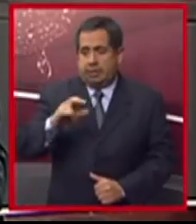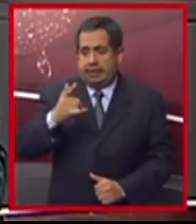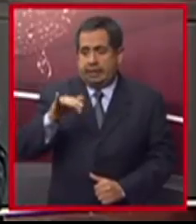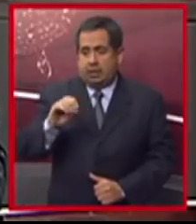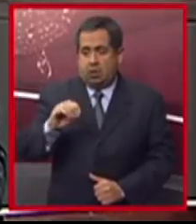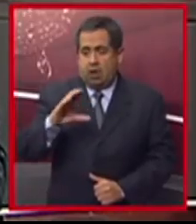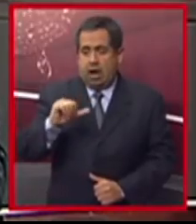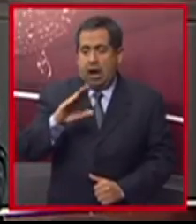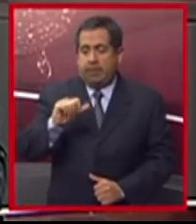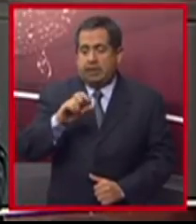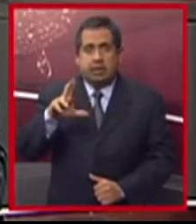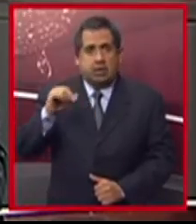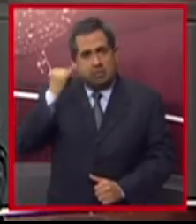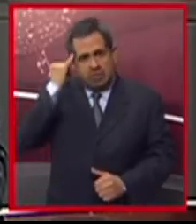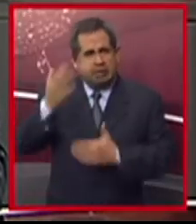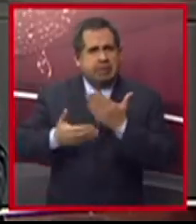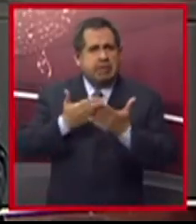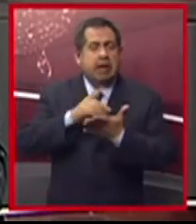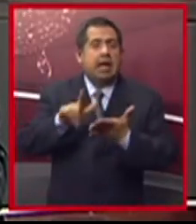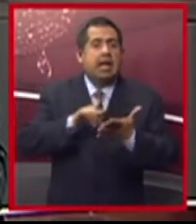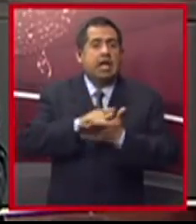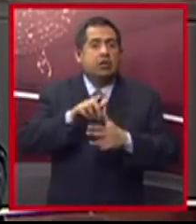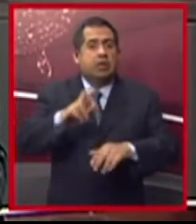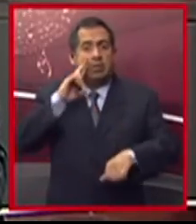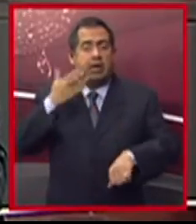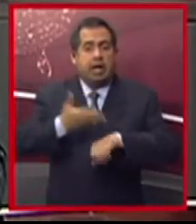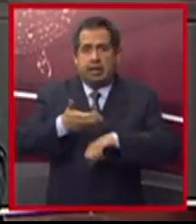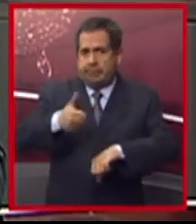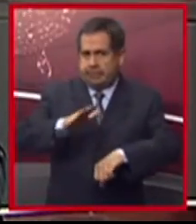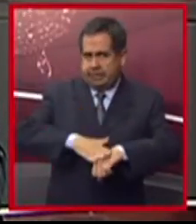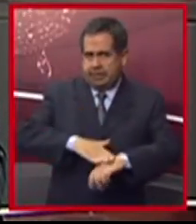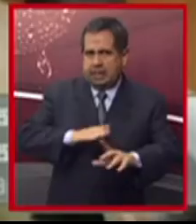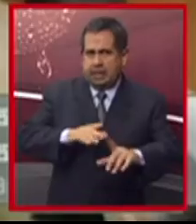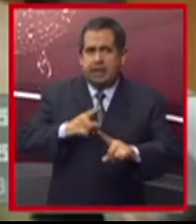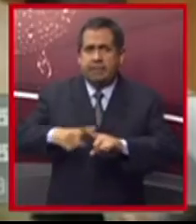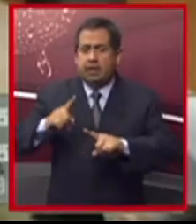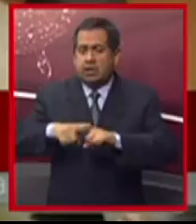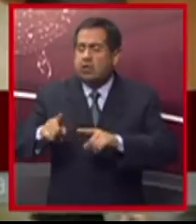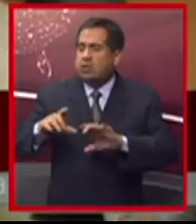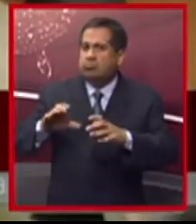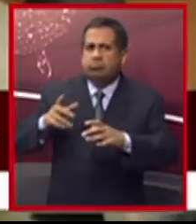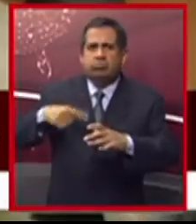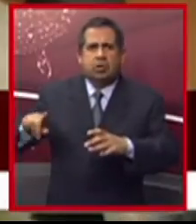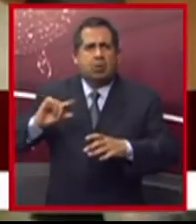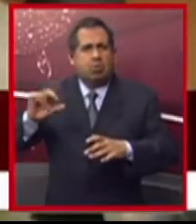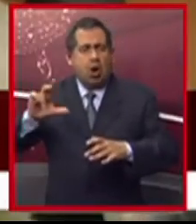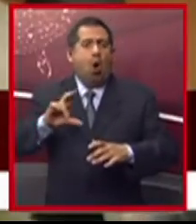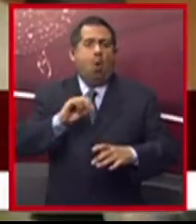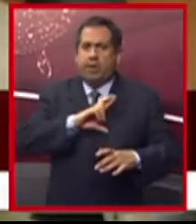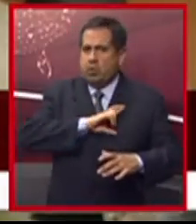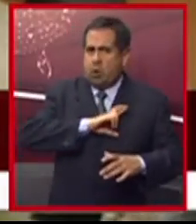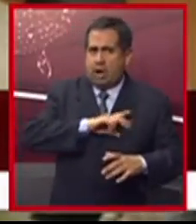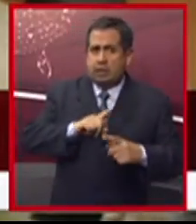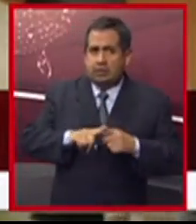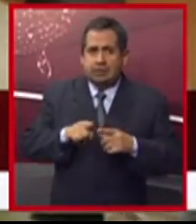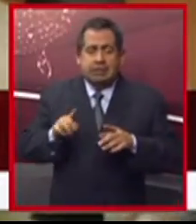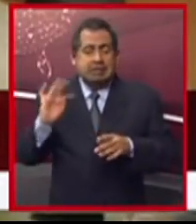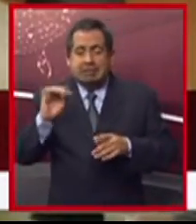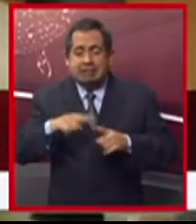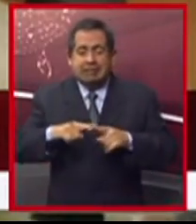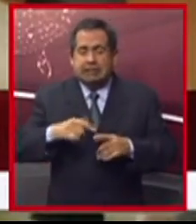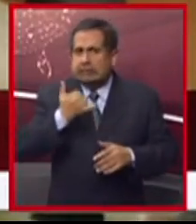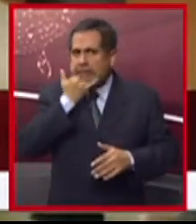Caballero presentó iniciativa para crear la Ley General de Responsabilidades Administrativas de los servidores públicos y particulares vinculados con